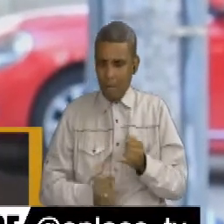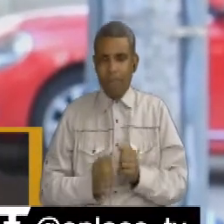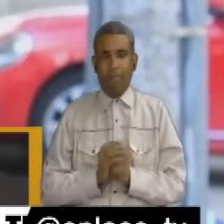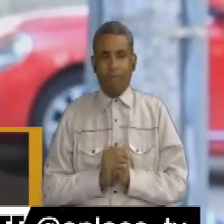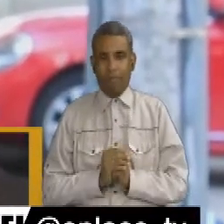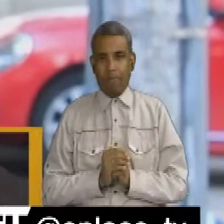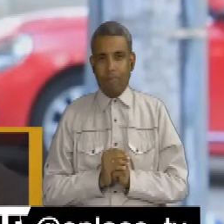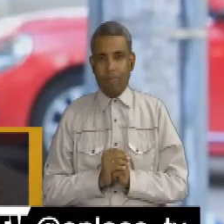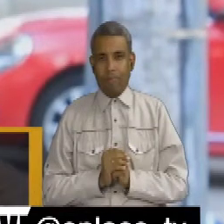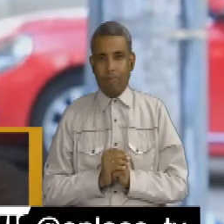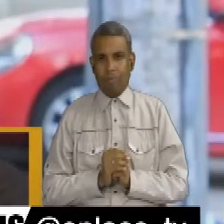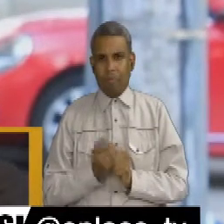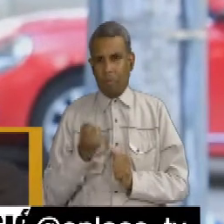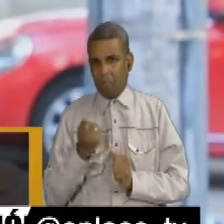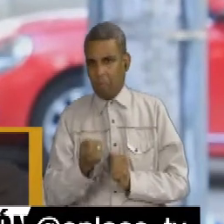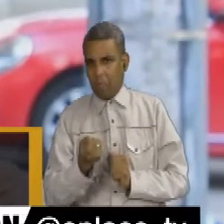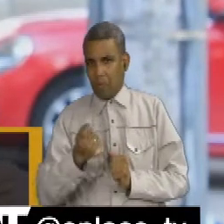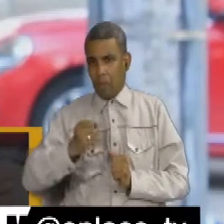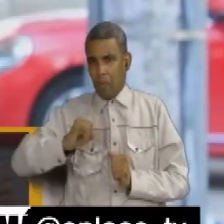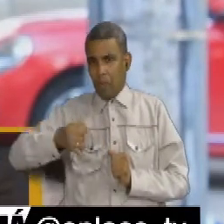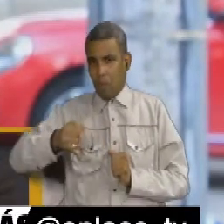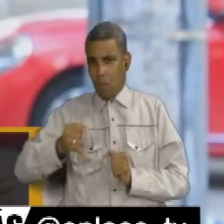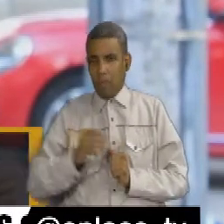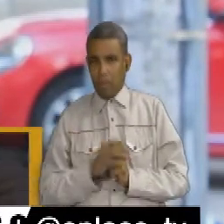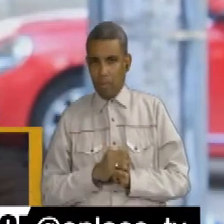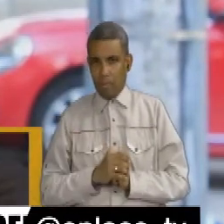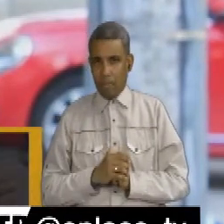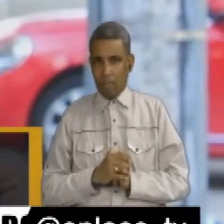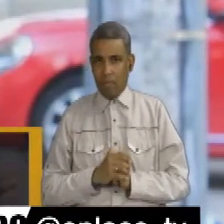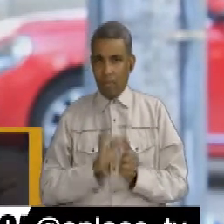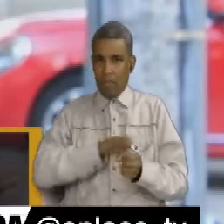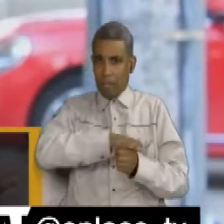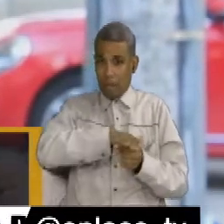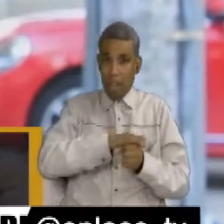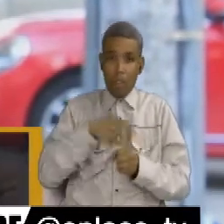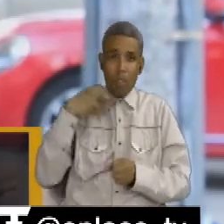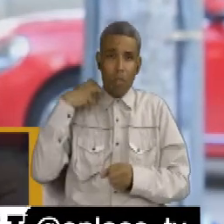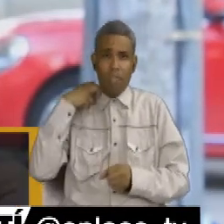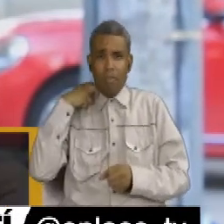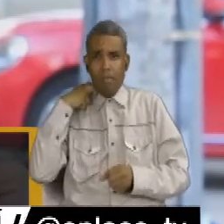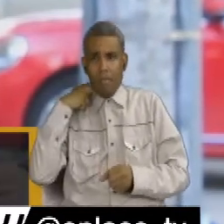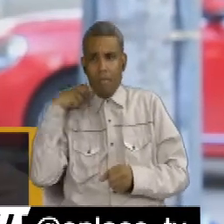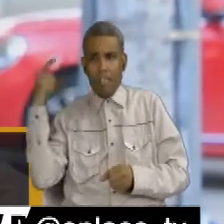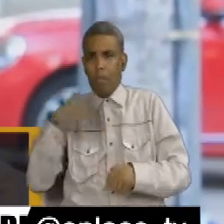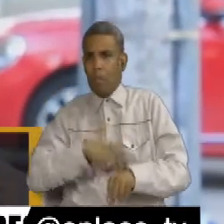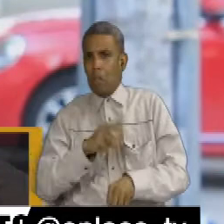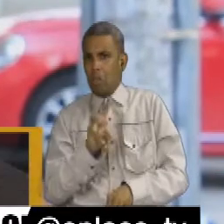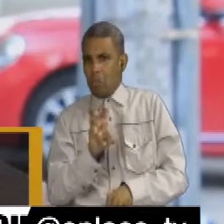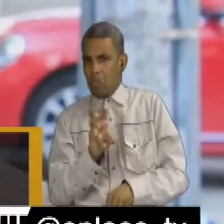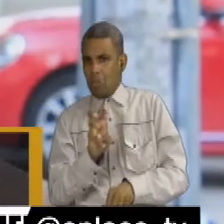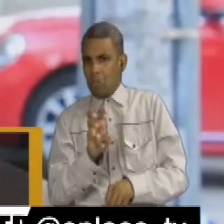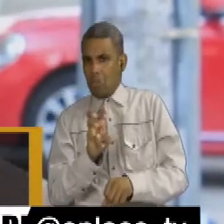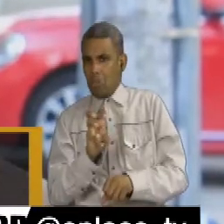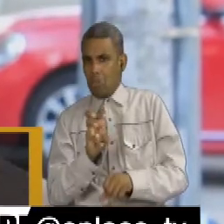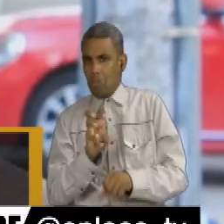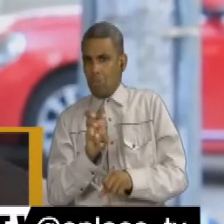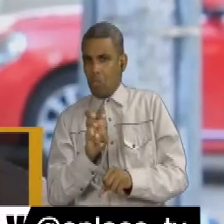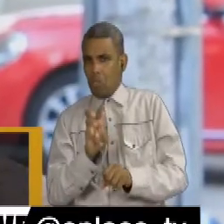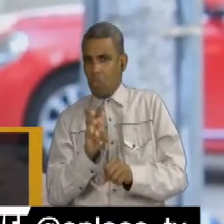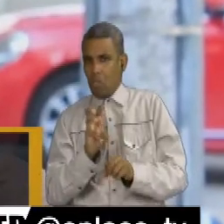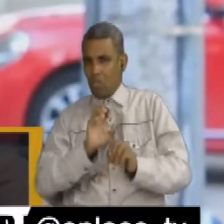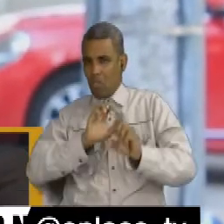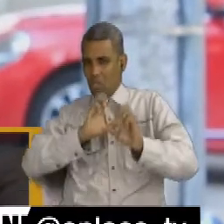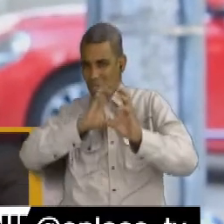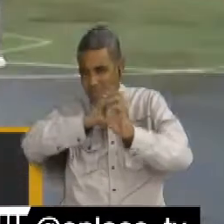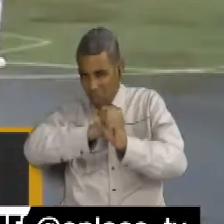El próximo jueves estaremos jugando en el barrio Gaitán a las 8 de las 9 de la gran semifinal,